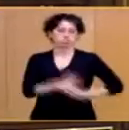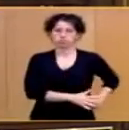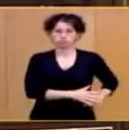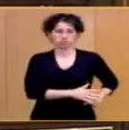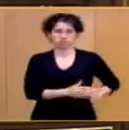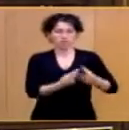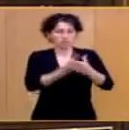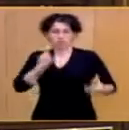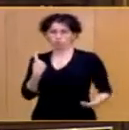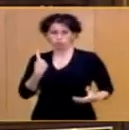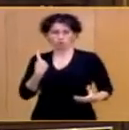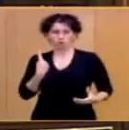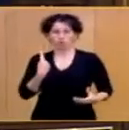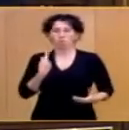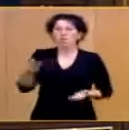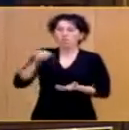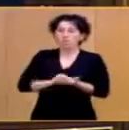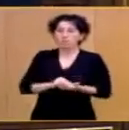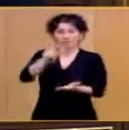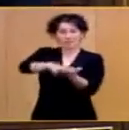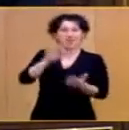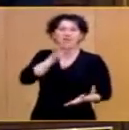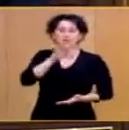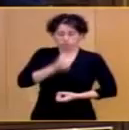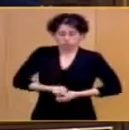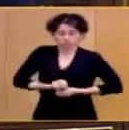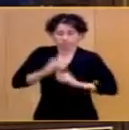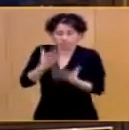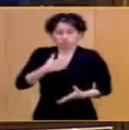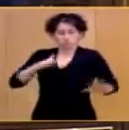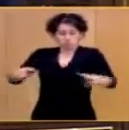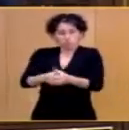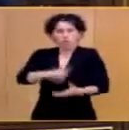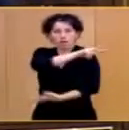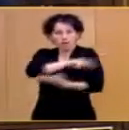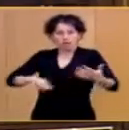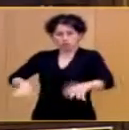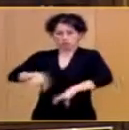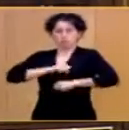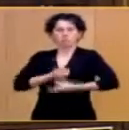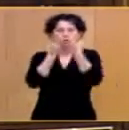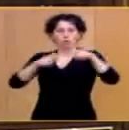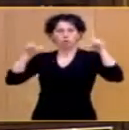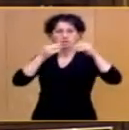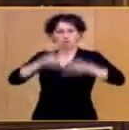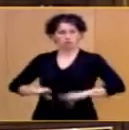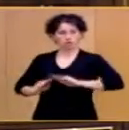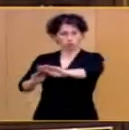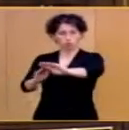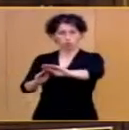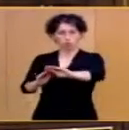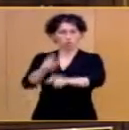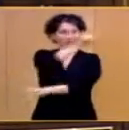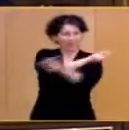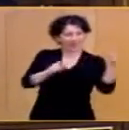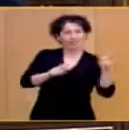sobre todo, el gallego expresa la voluntad del pueblo gallego de ser protagonista de su historia frente a quienes intentaron hacer